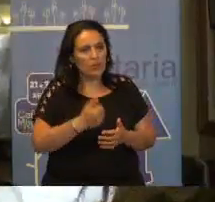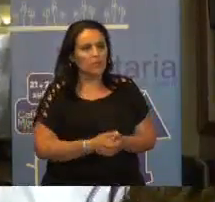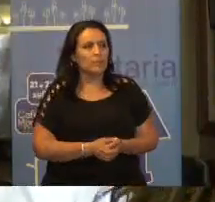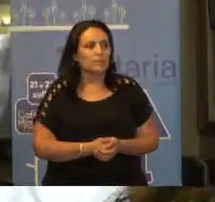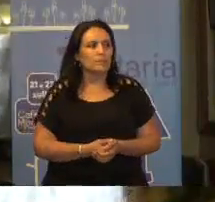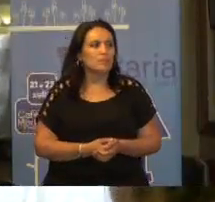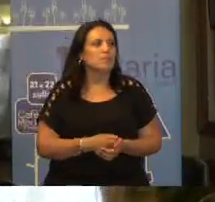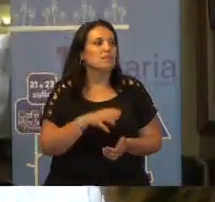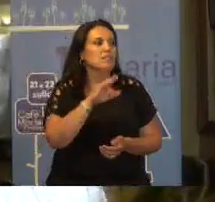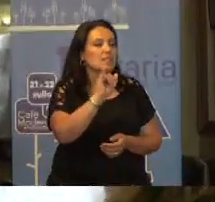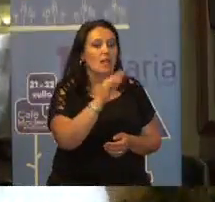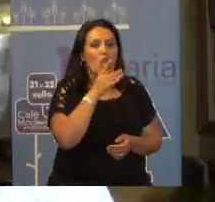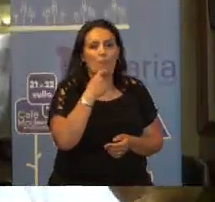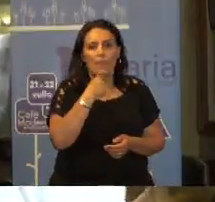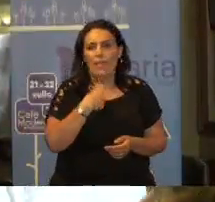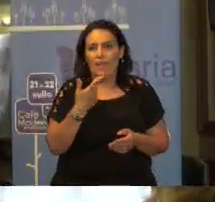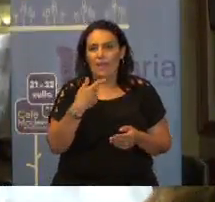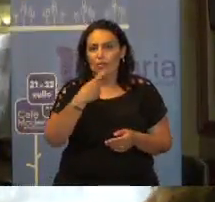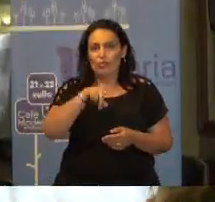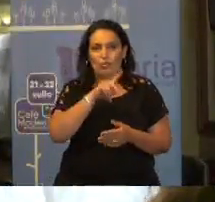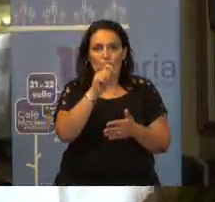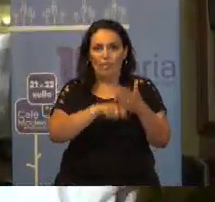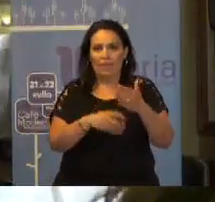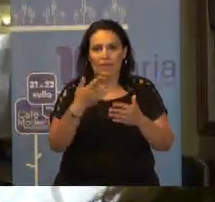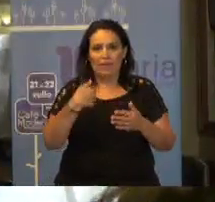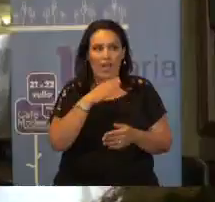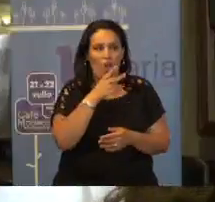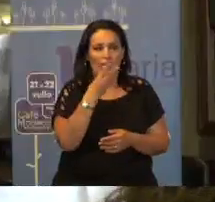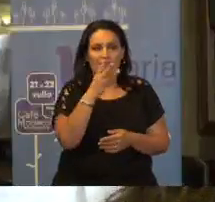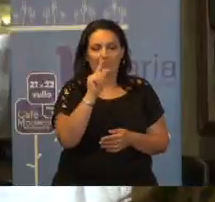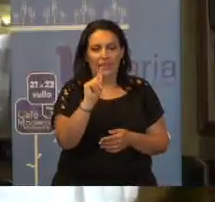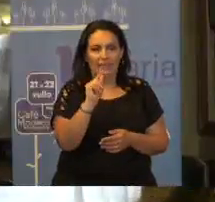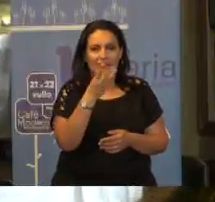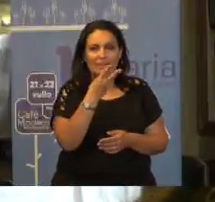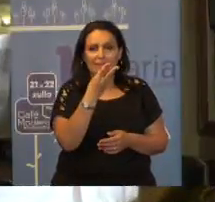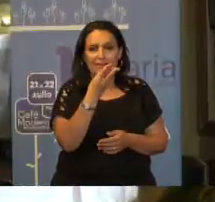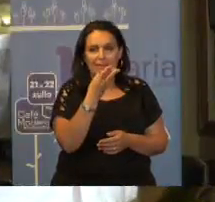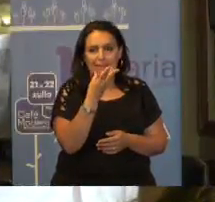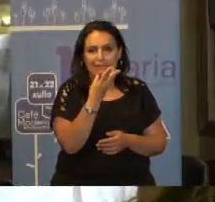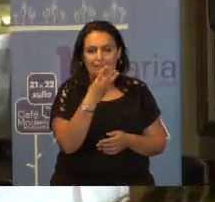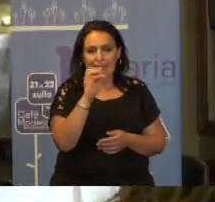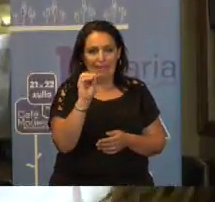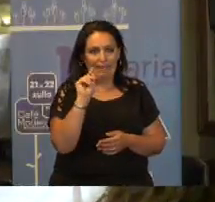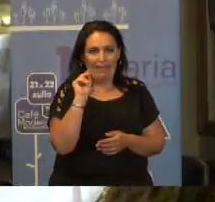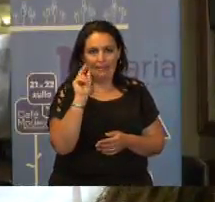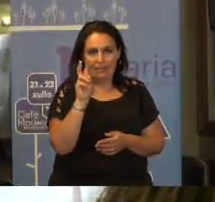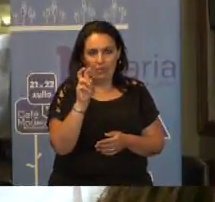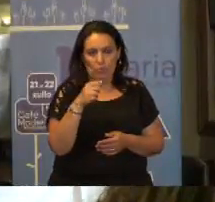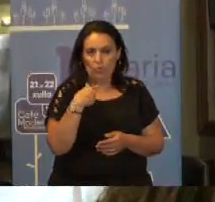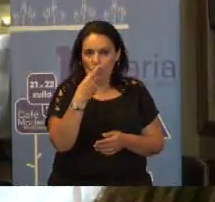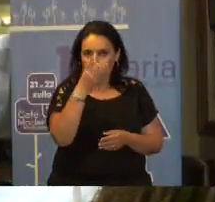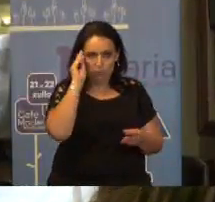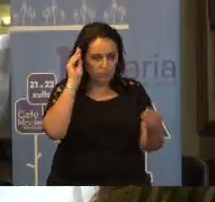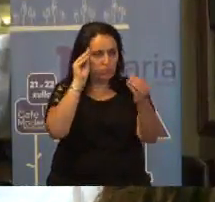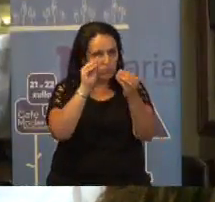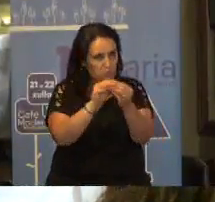Sí, bueno, dícenme por aí que temos que pechar xa. Eu 30 segundos, un pouco solo en resposta. Eu concordo plenamente contigo, tú